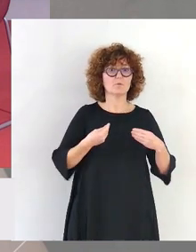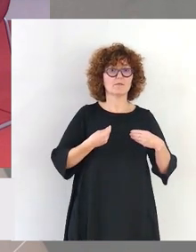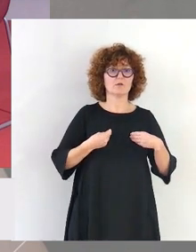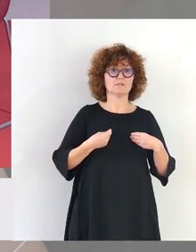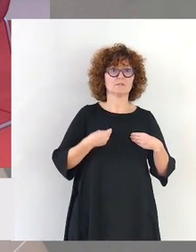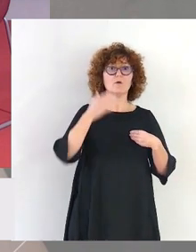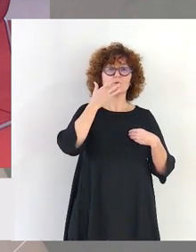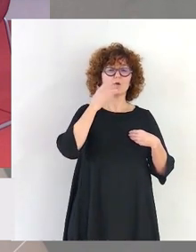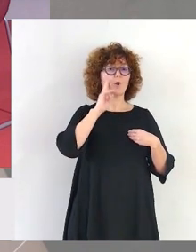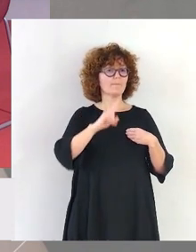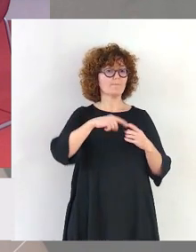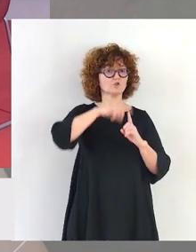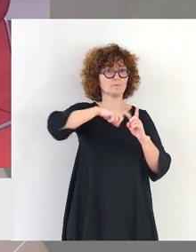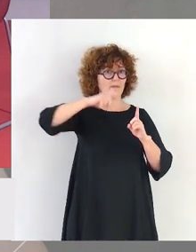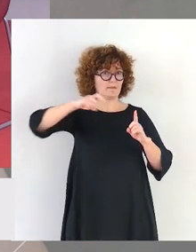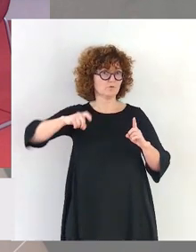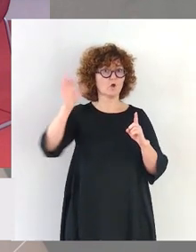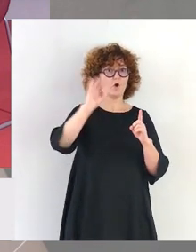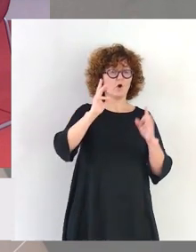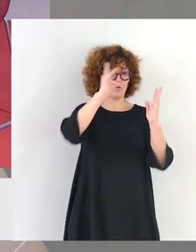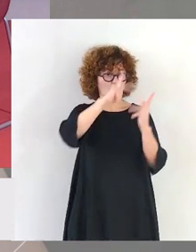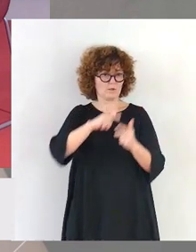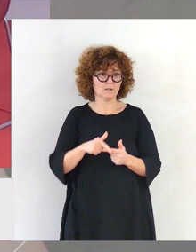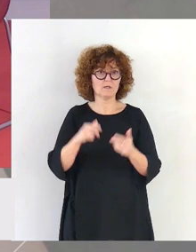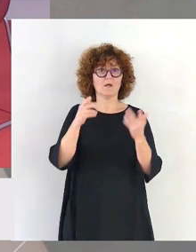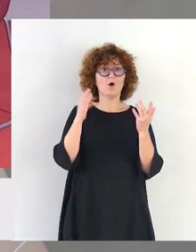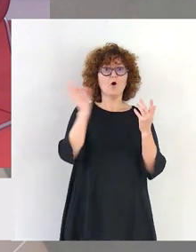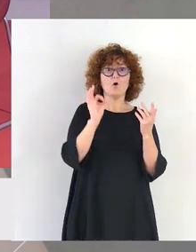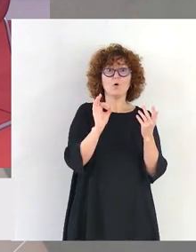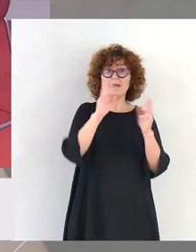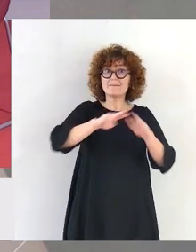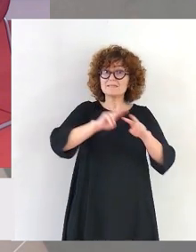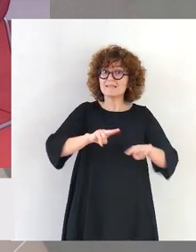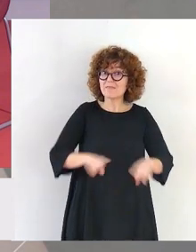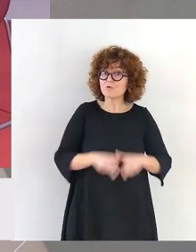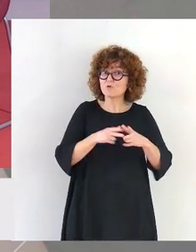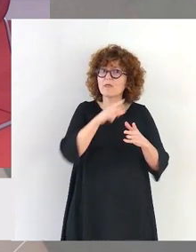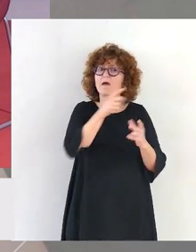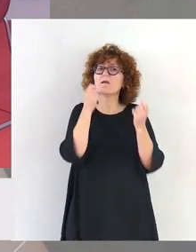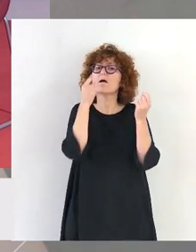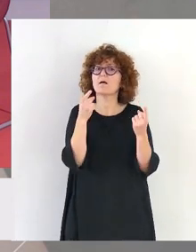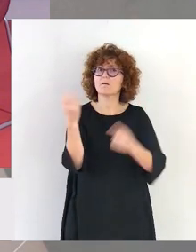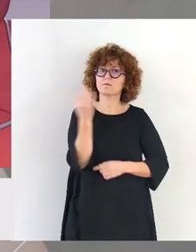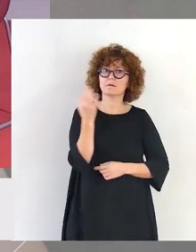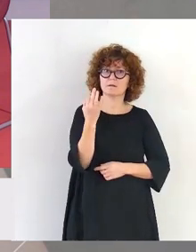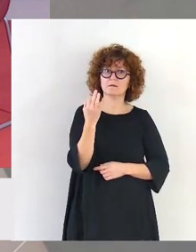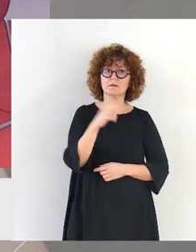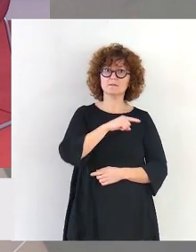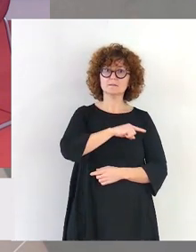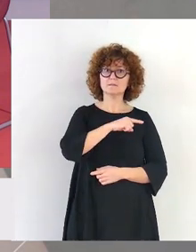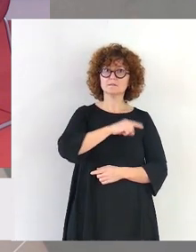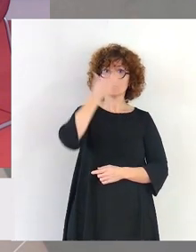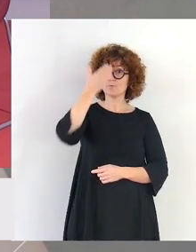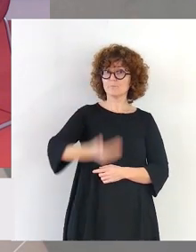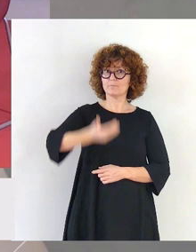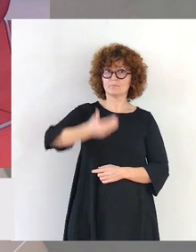eurobarómetro y lo vemos cuando hacemos cualitativos y lo vemos lo vemos en la investigación social una de las principales sensaciones